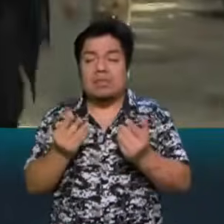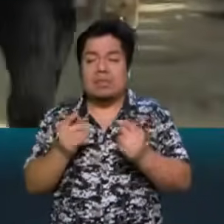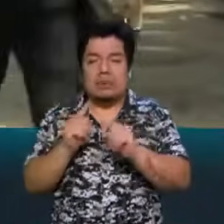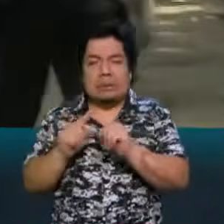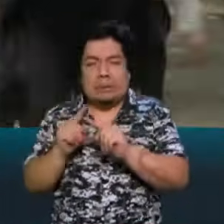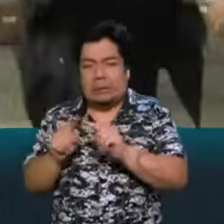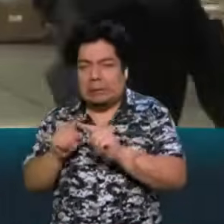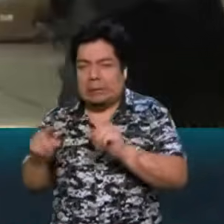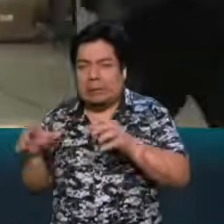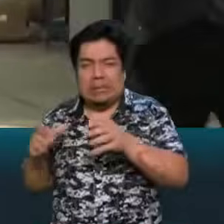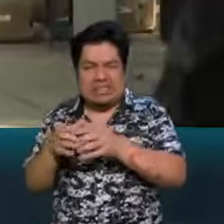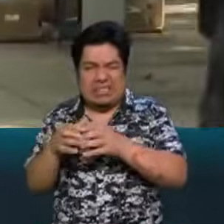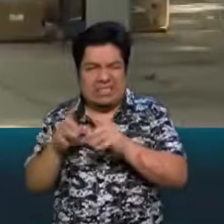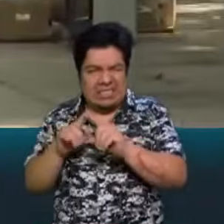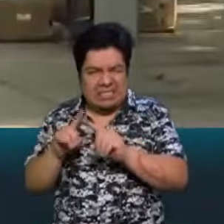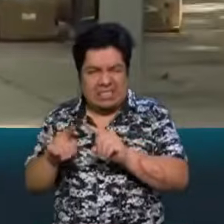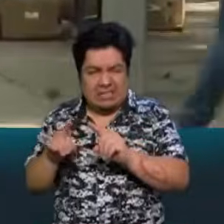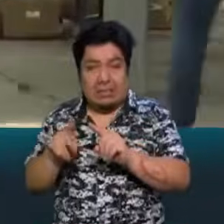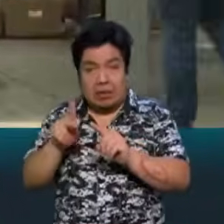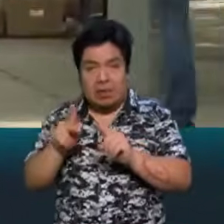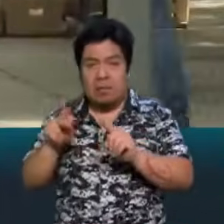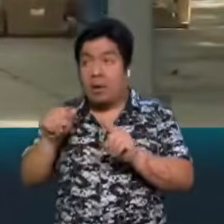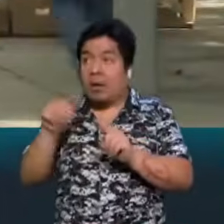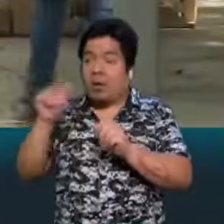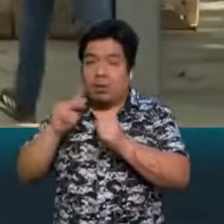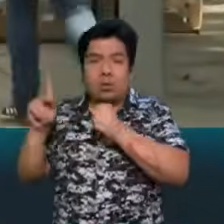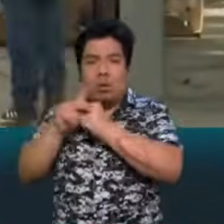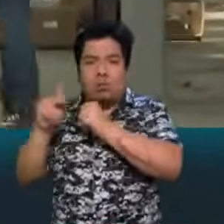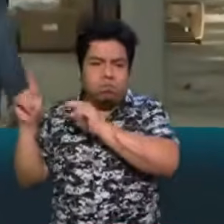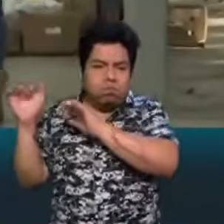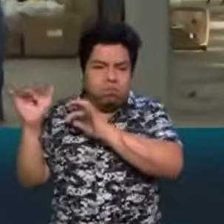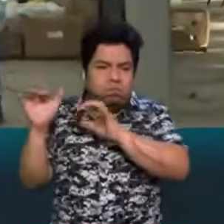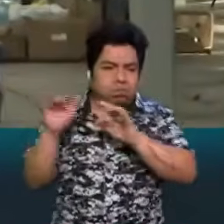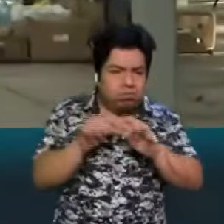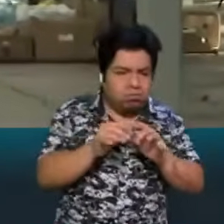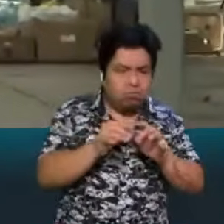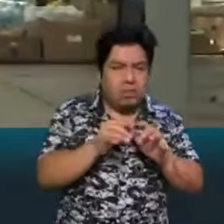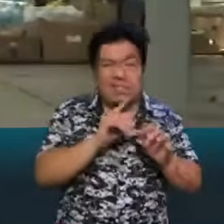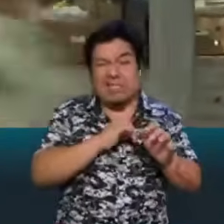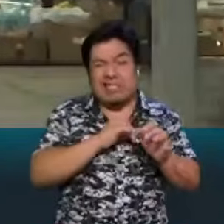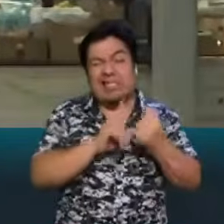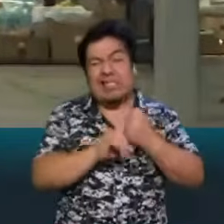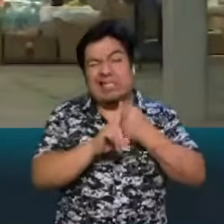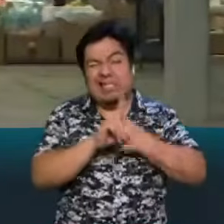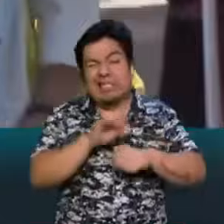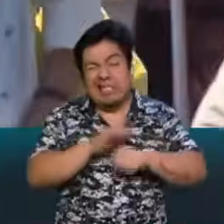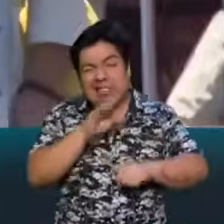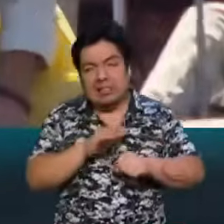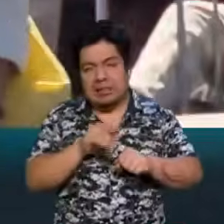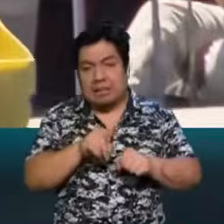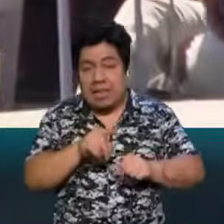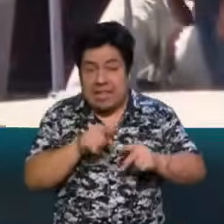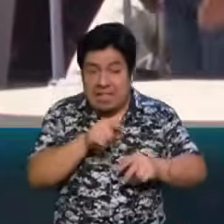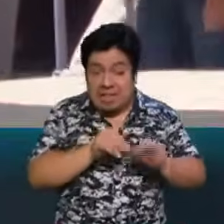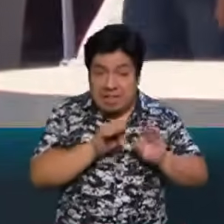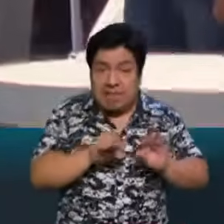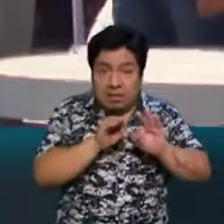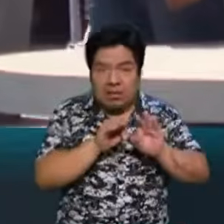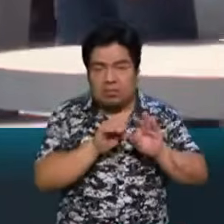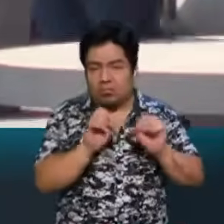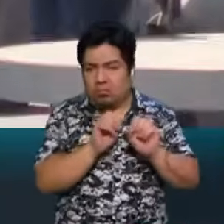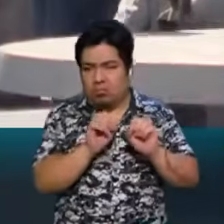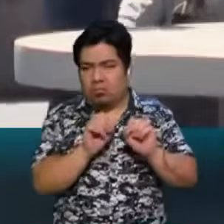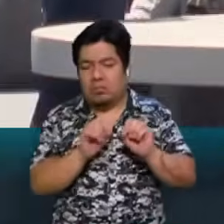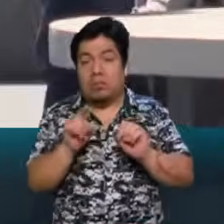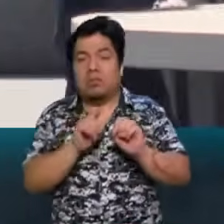que se desprenden, pero la gentrificación es un síntoma más. Es decir, no es la raíz del problema. La raíz del problema